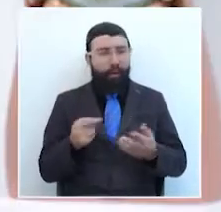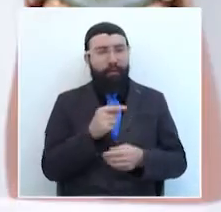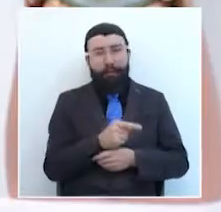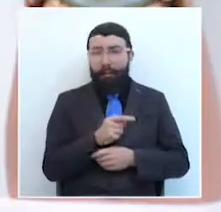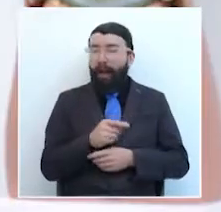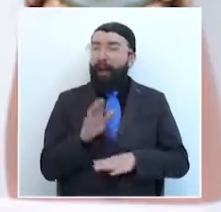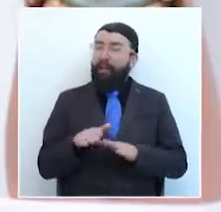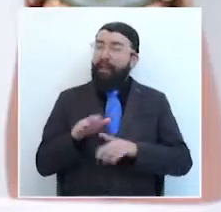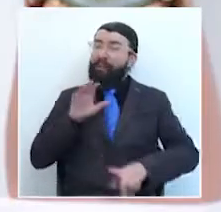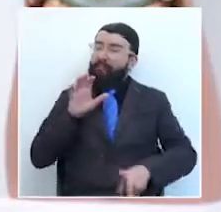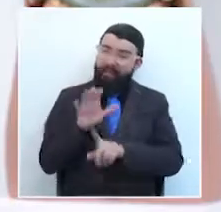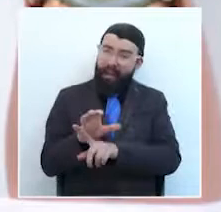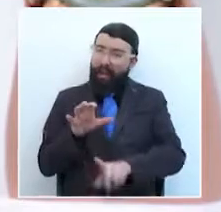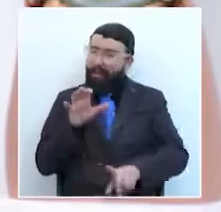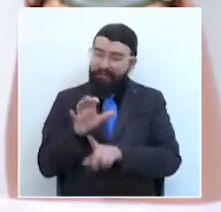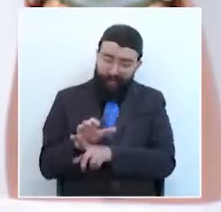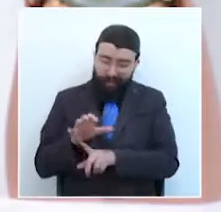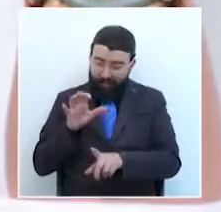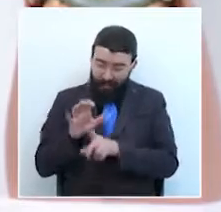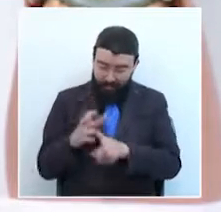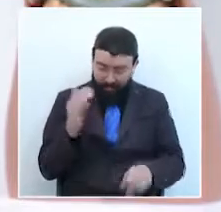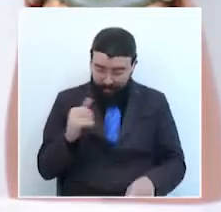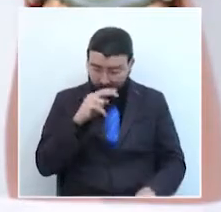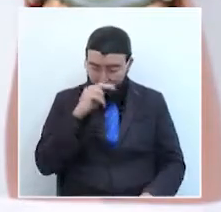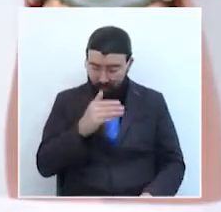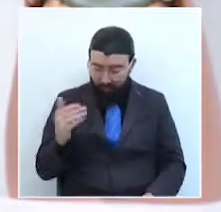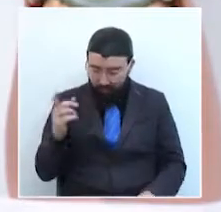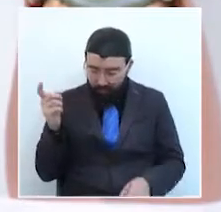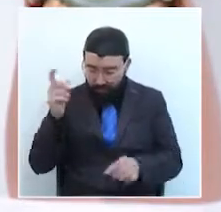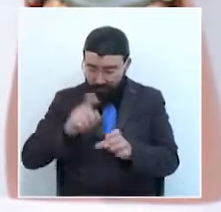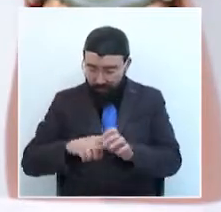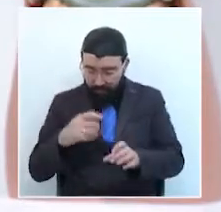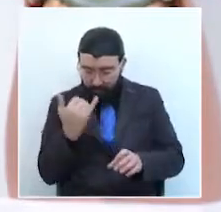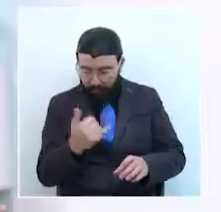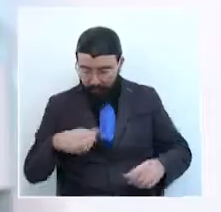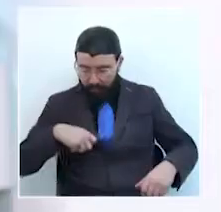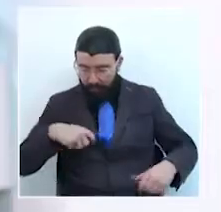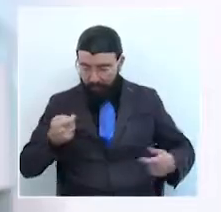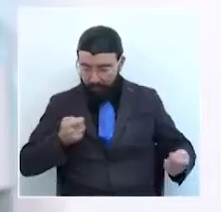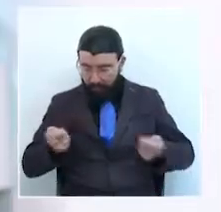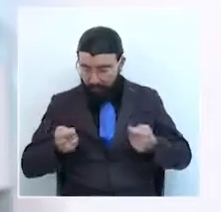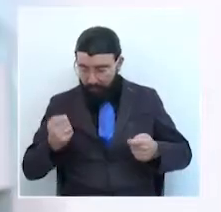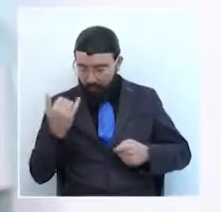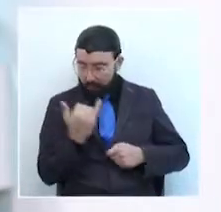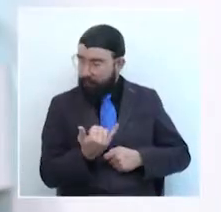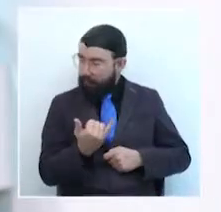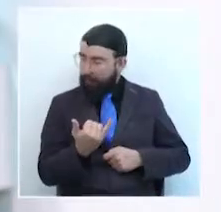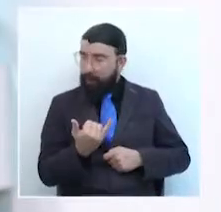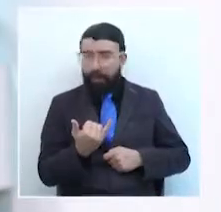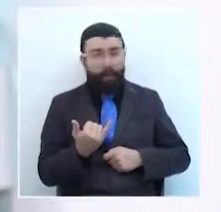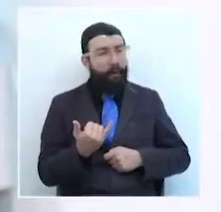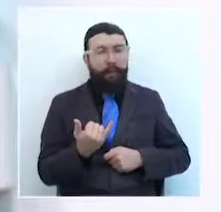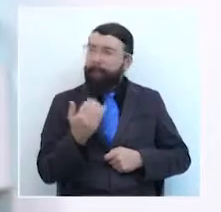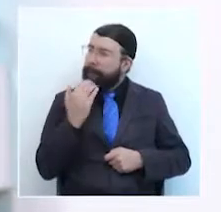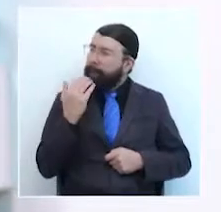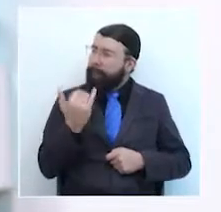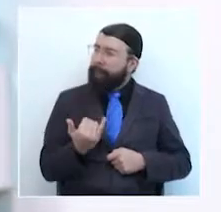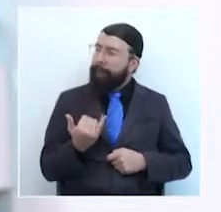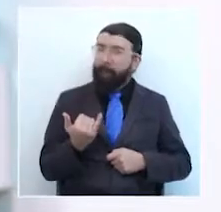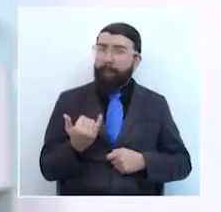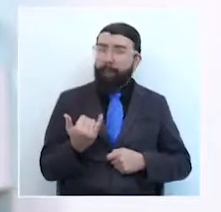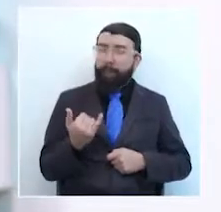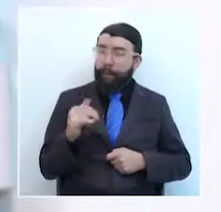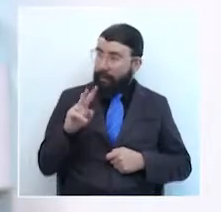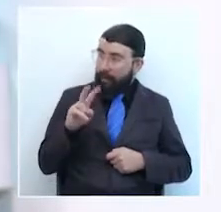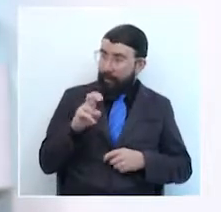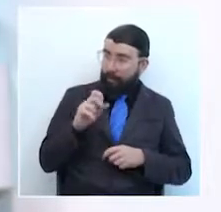que se cometen con los niños sin querer a muy temprana edad por ejemplo los siete primeros años